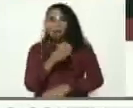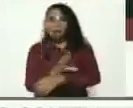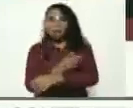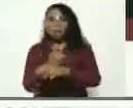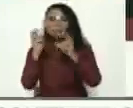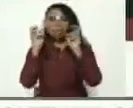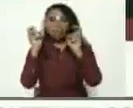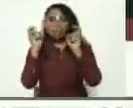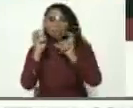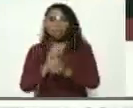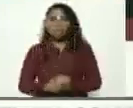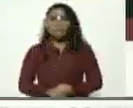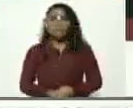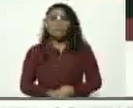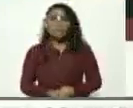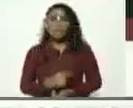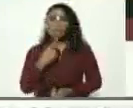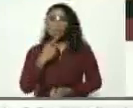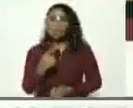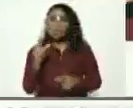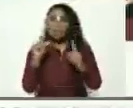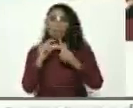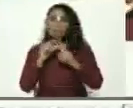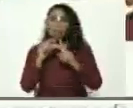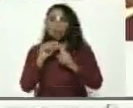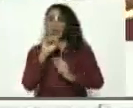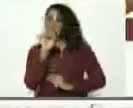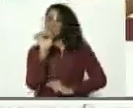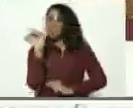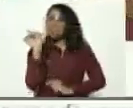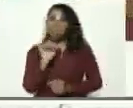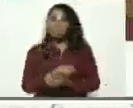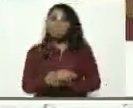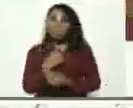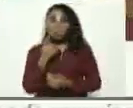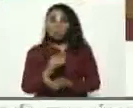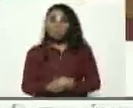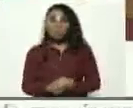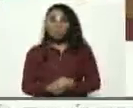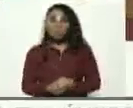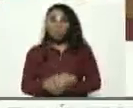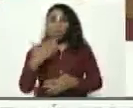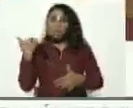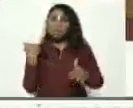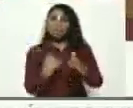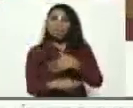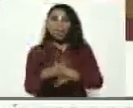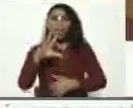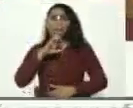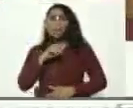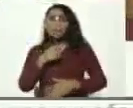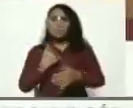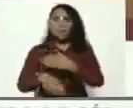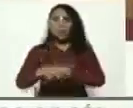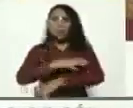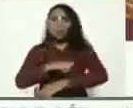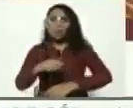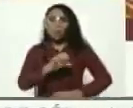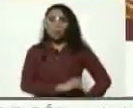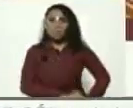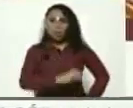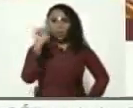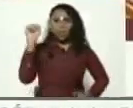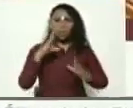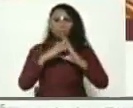estribillo. Dicen los cifrinos limeños: sácala perro, sácala gato, los libertadores son